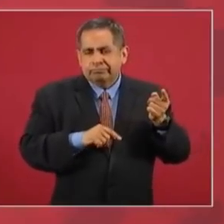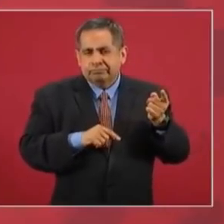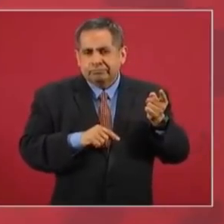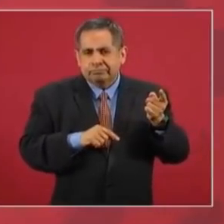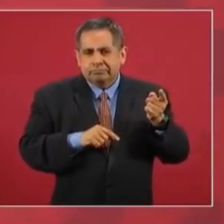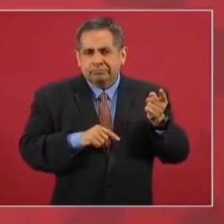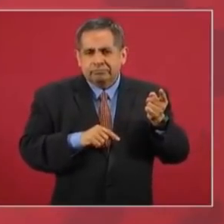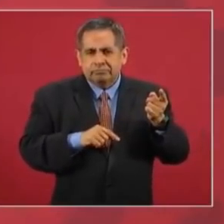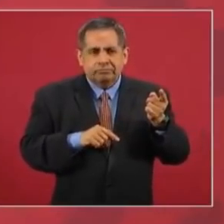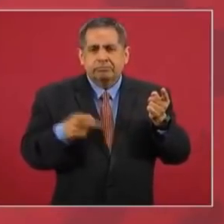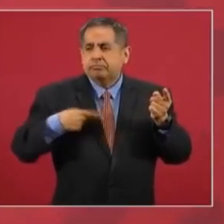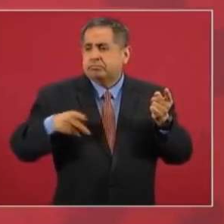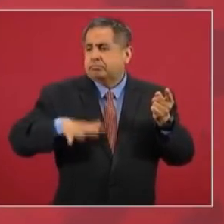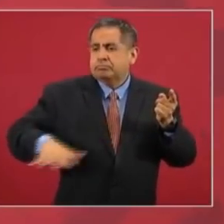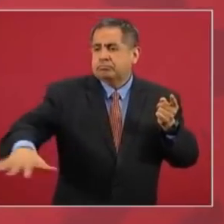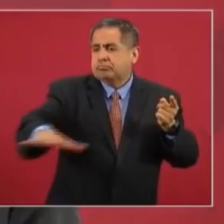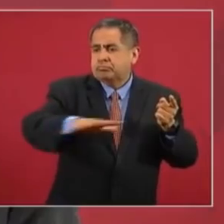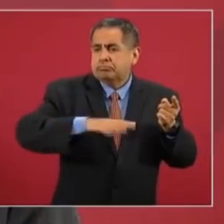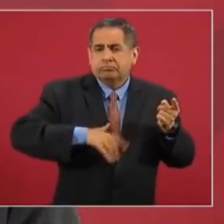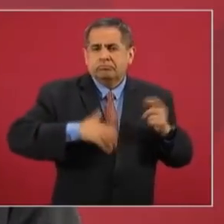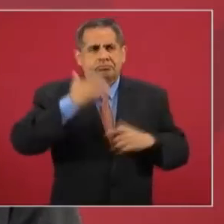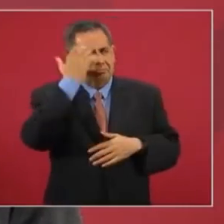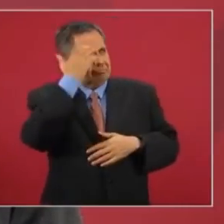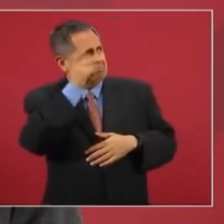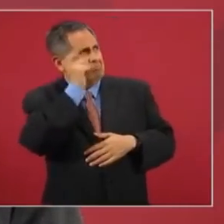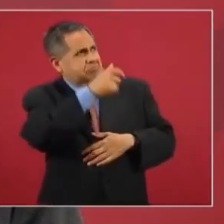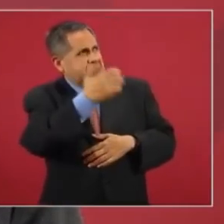no los conoce el pueblo.